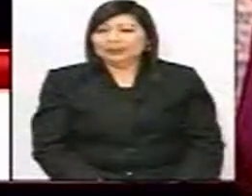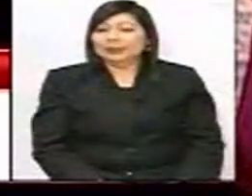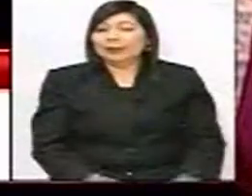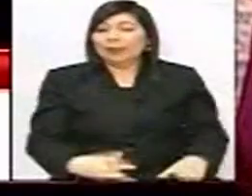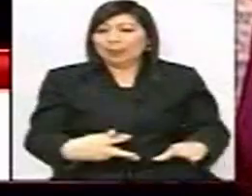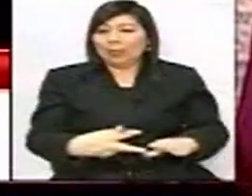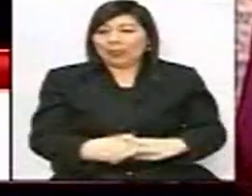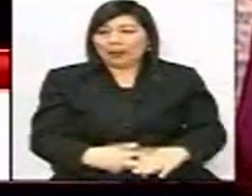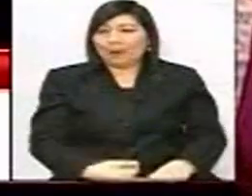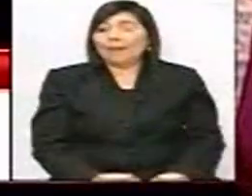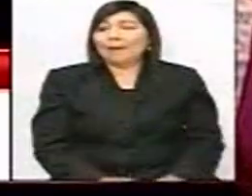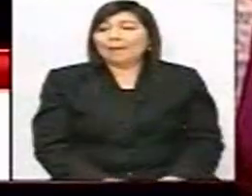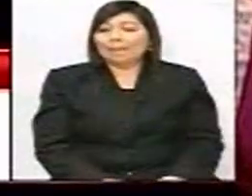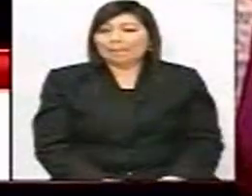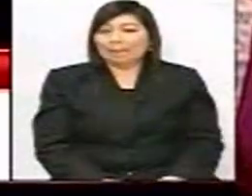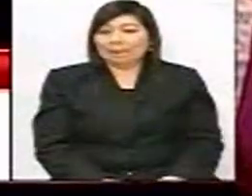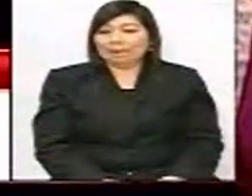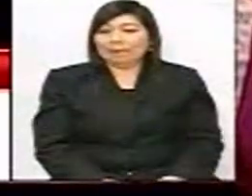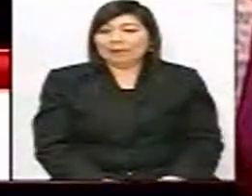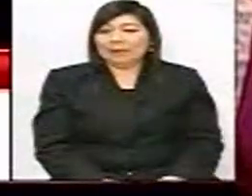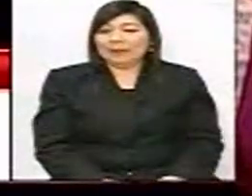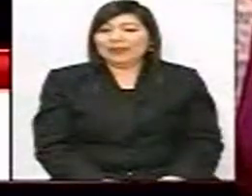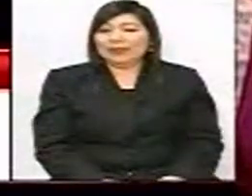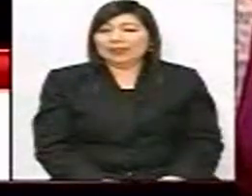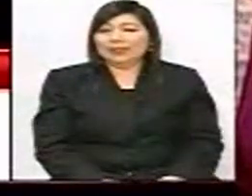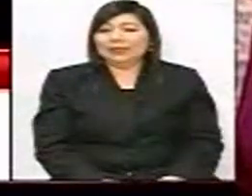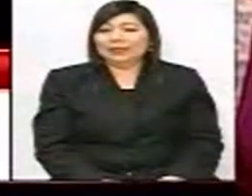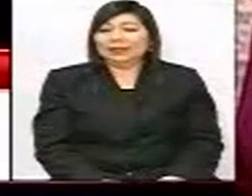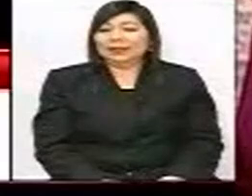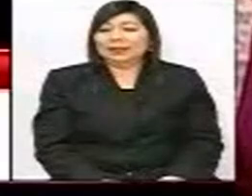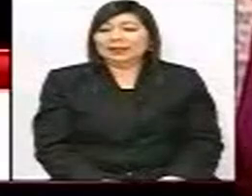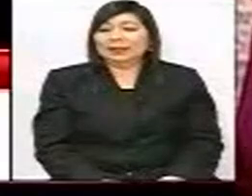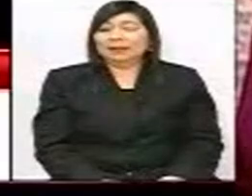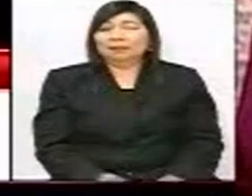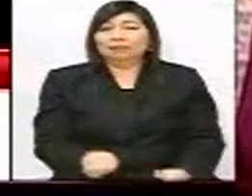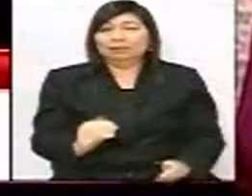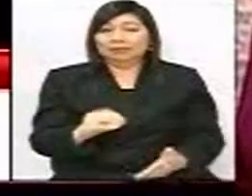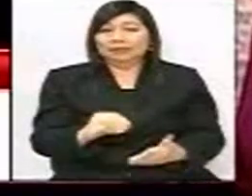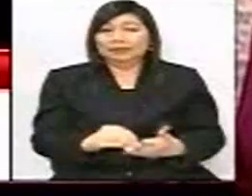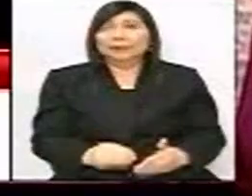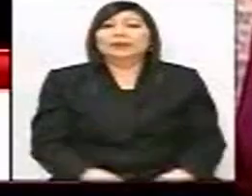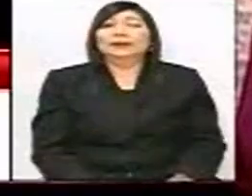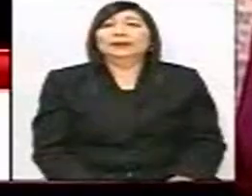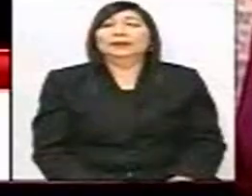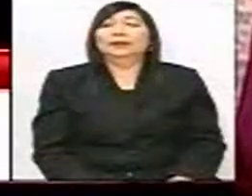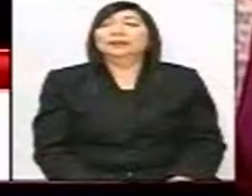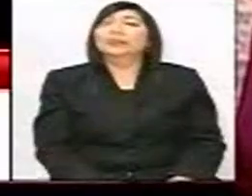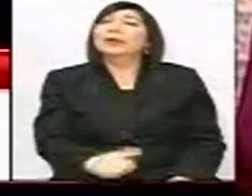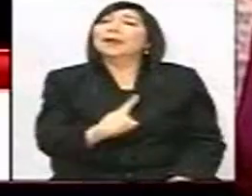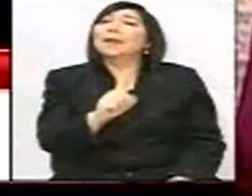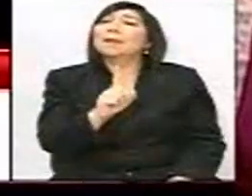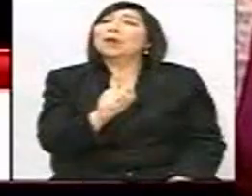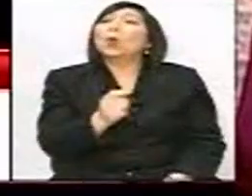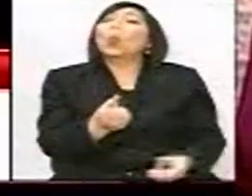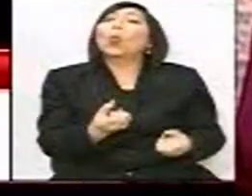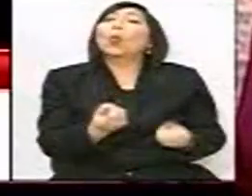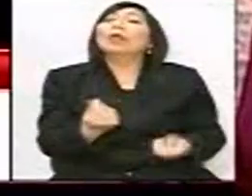interrupción. Pido una interrupción. Presidente, para añadir algo que ha dicho el señor Lescano, él se ha preguntado